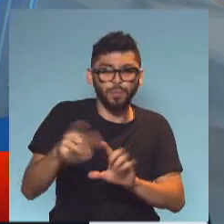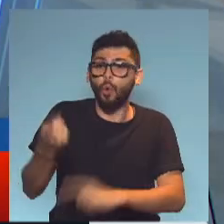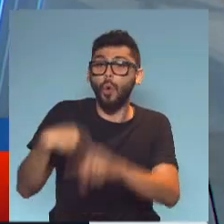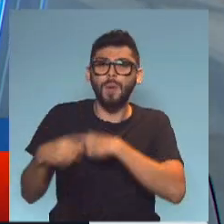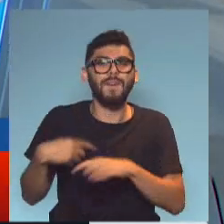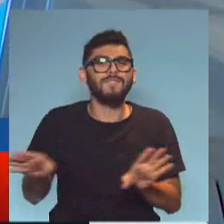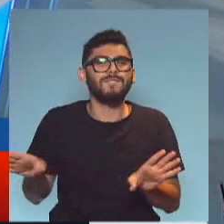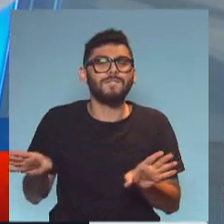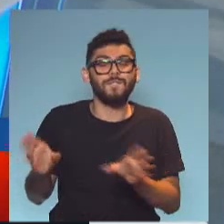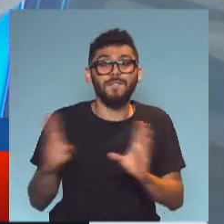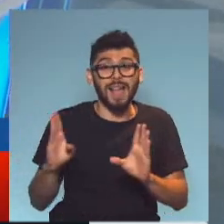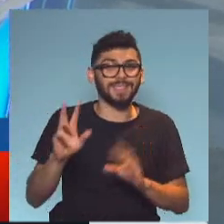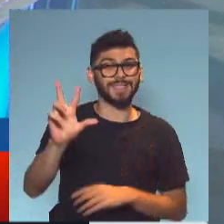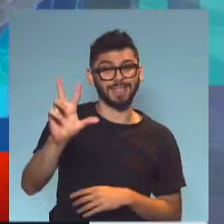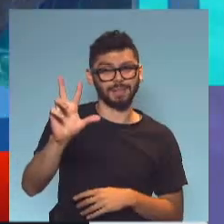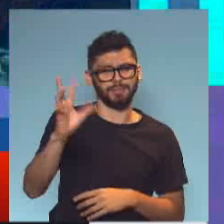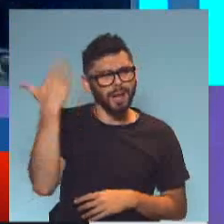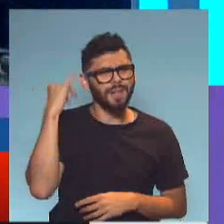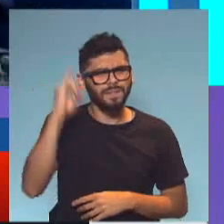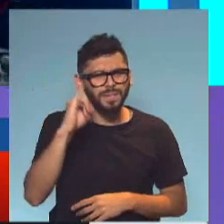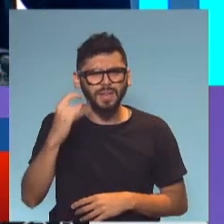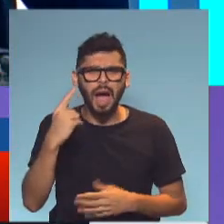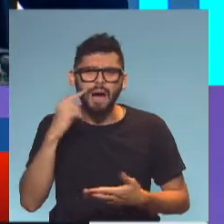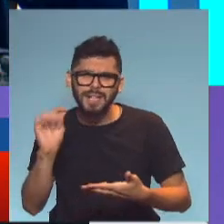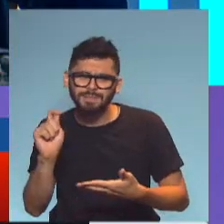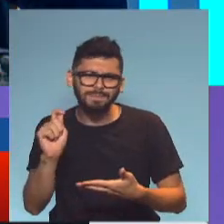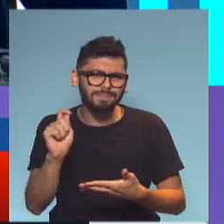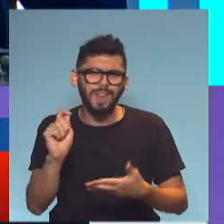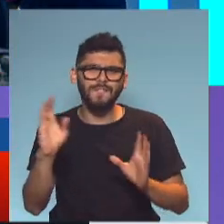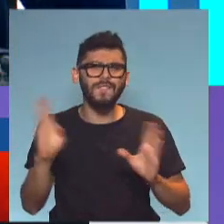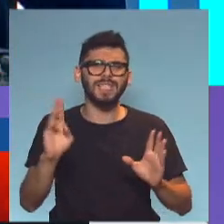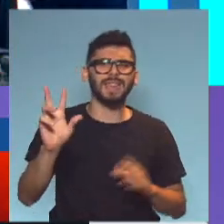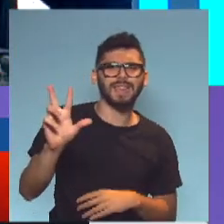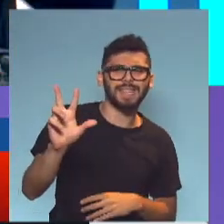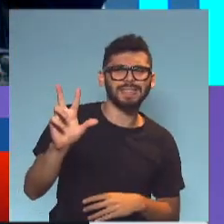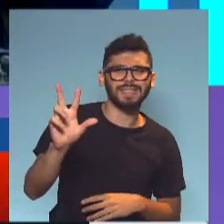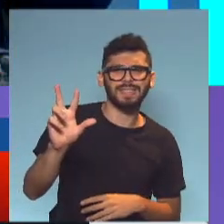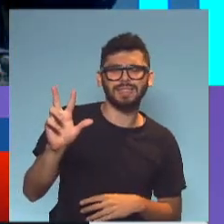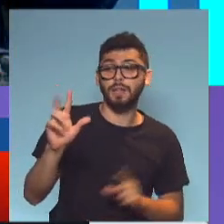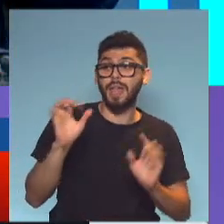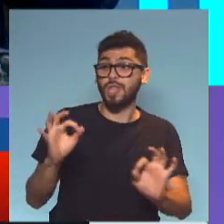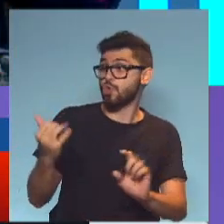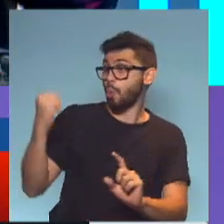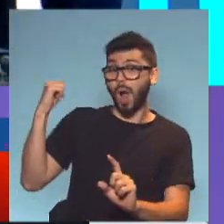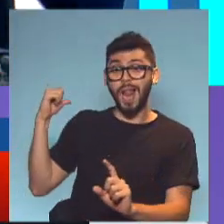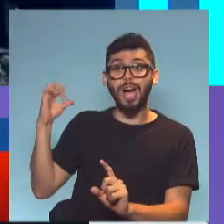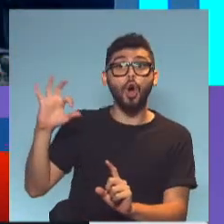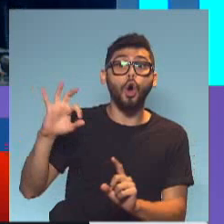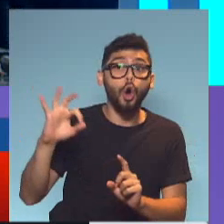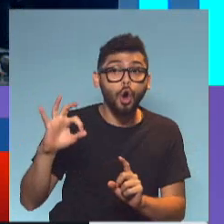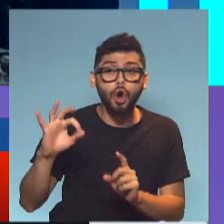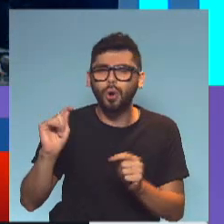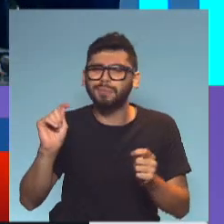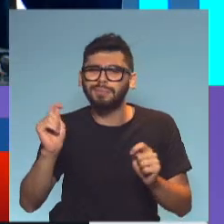que la semana pasada veníamos contando que estaban afinando el lápiz a ver si la fase 3 la repetían en términos idénticos a como fue en 2020 o si